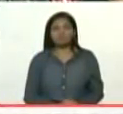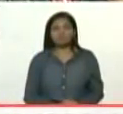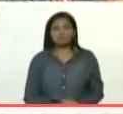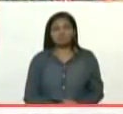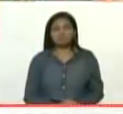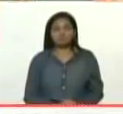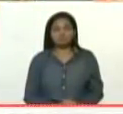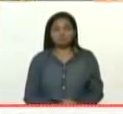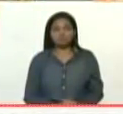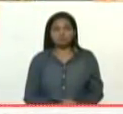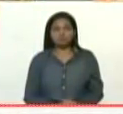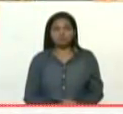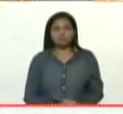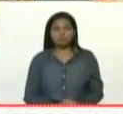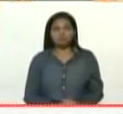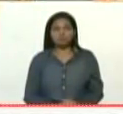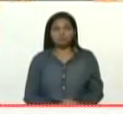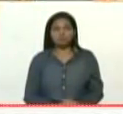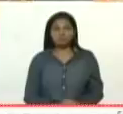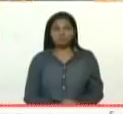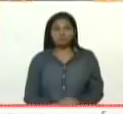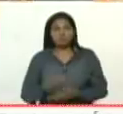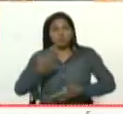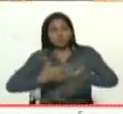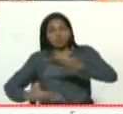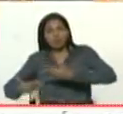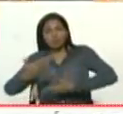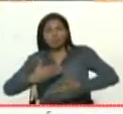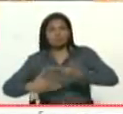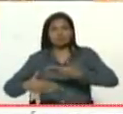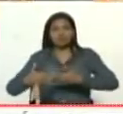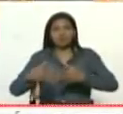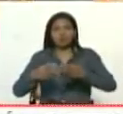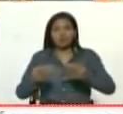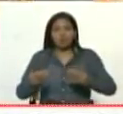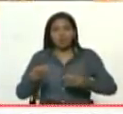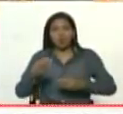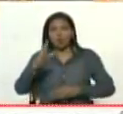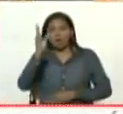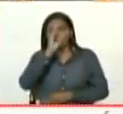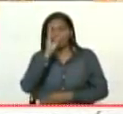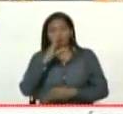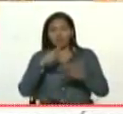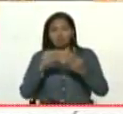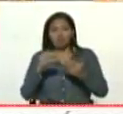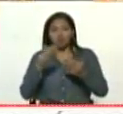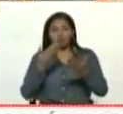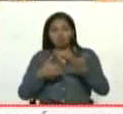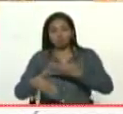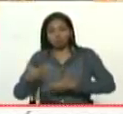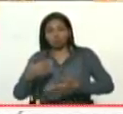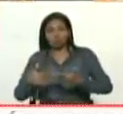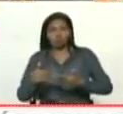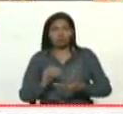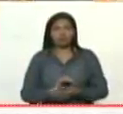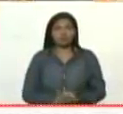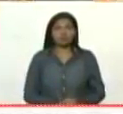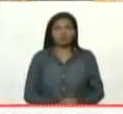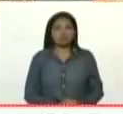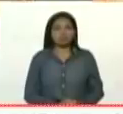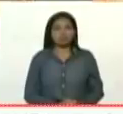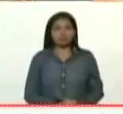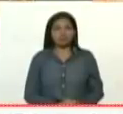Los servicios de un banco al servicio, valga la expresión, la redundancia,